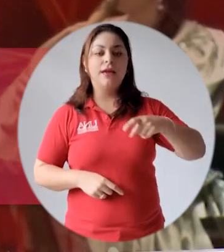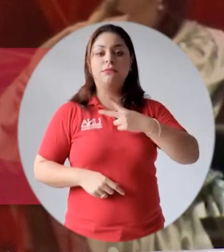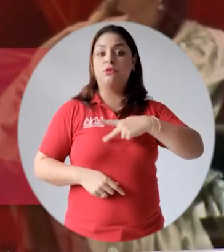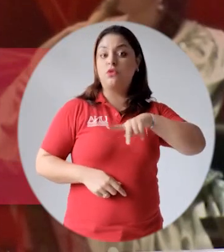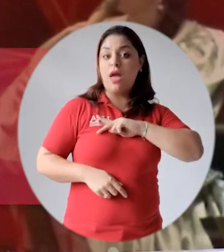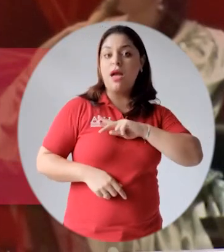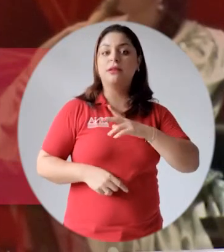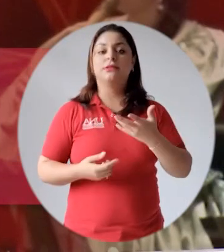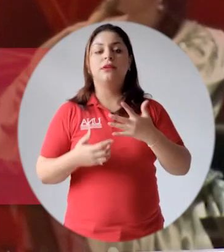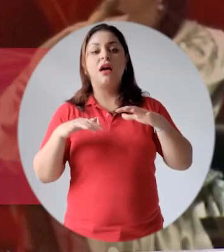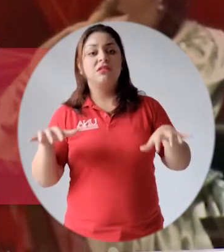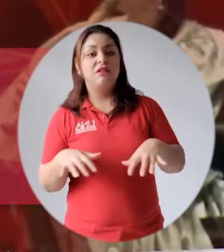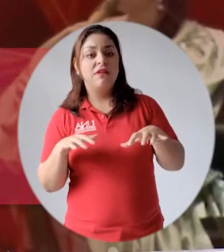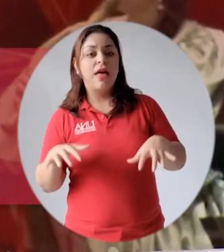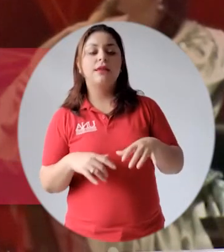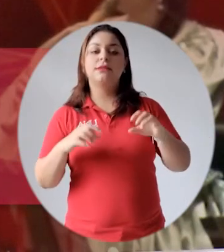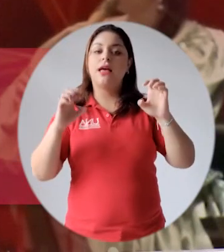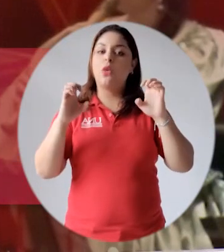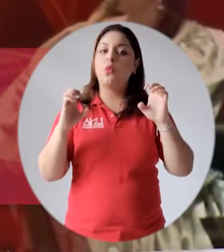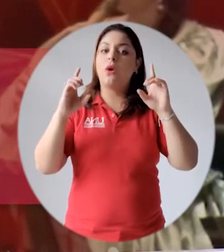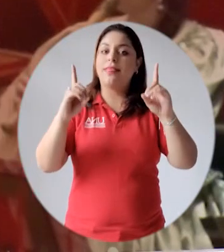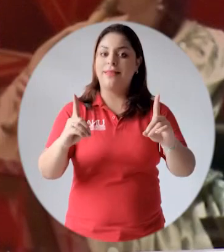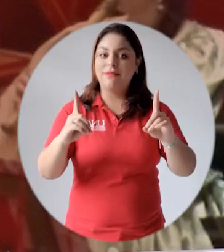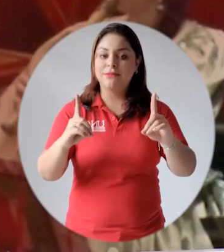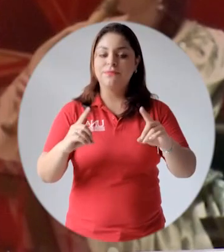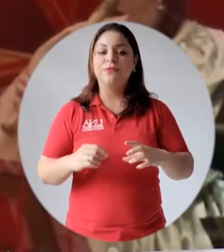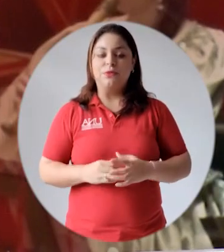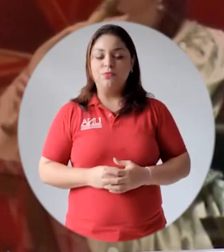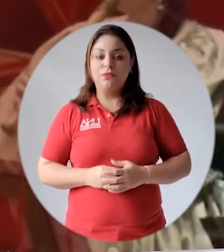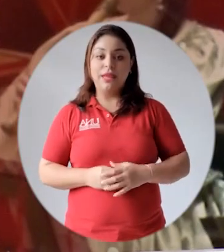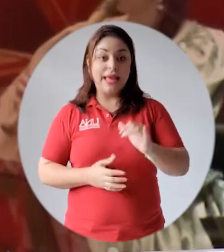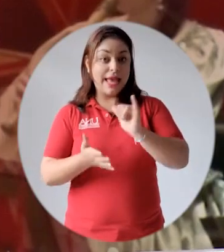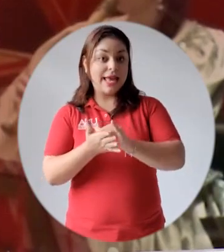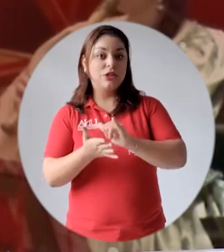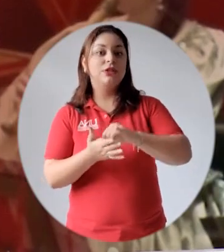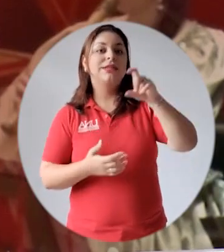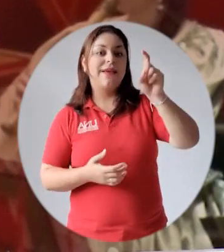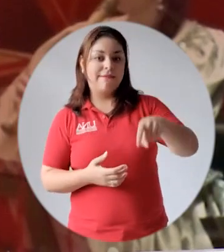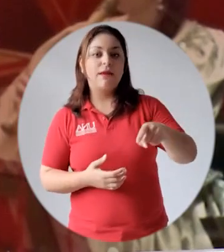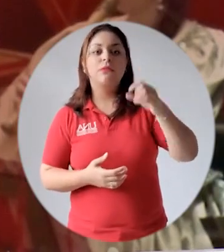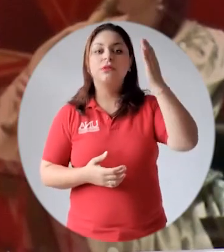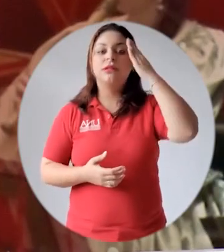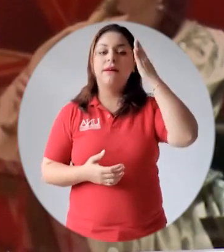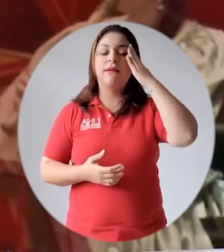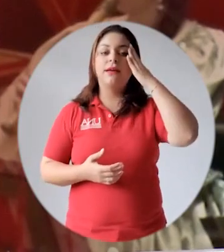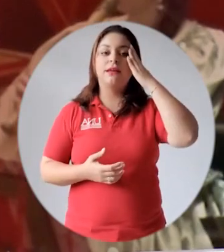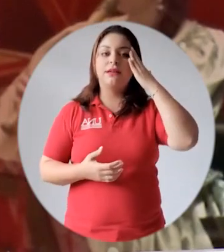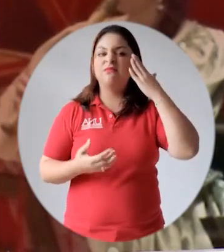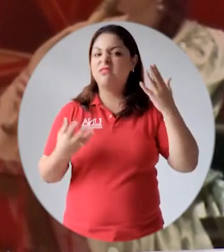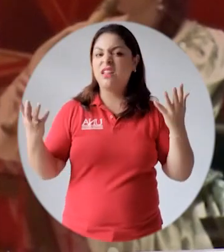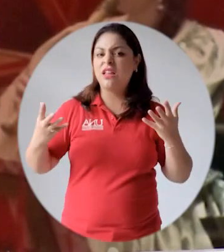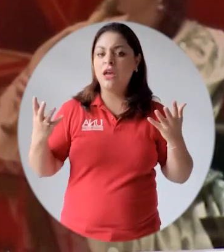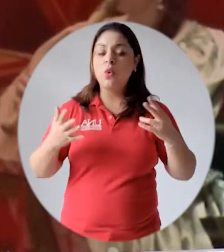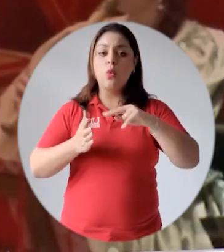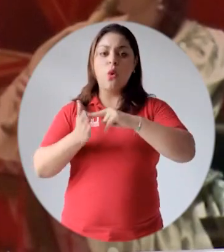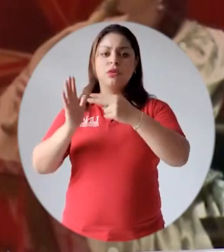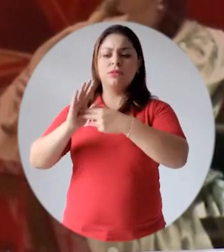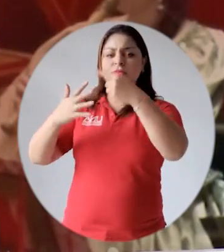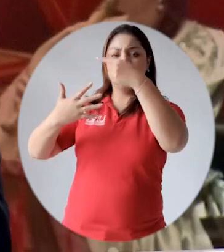medios de comunicación como redes sociales, la lectura de libros, ver televisión, escuchar radio? También a la parte de la